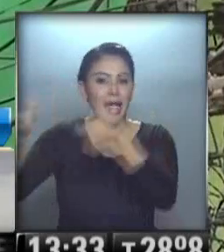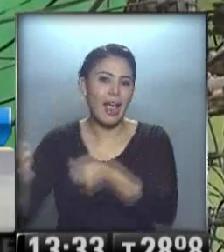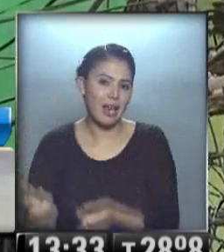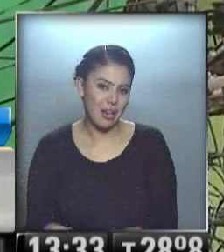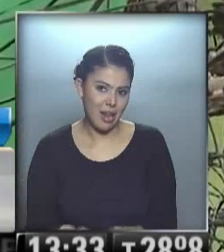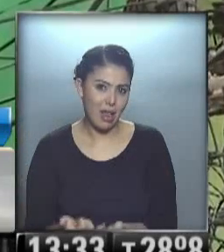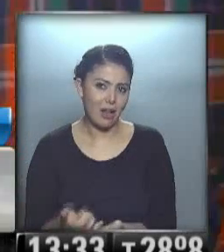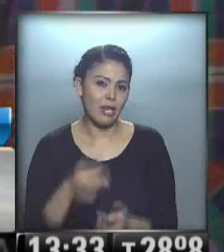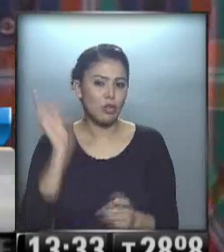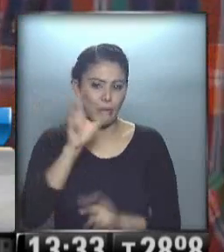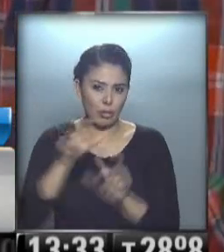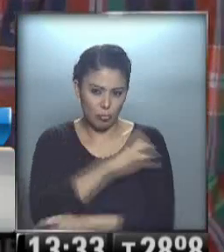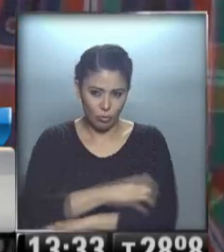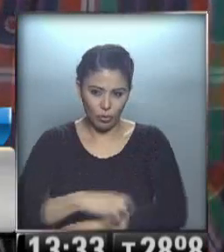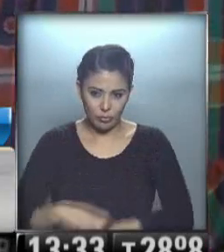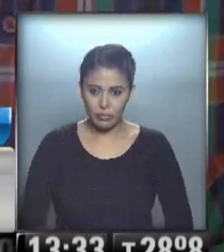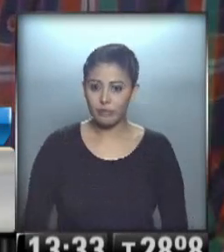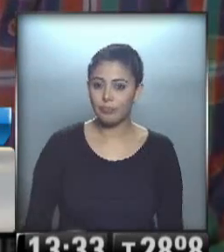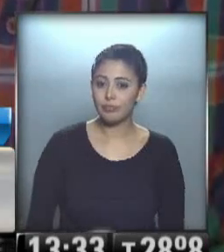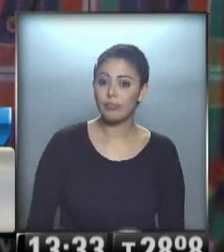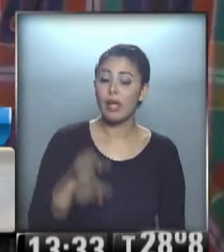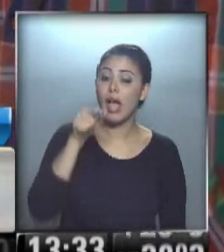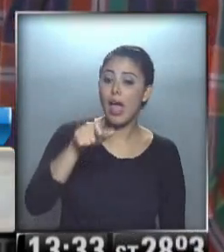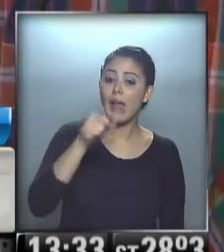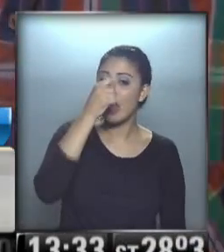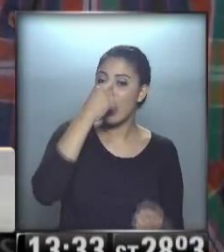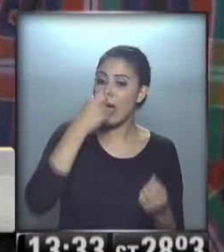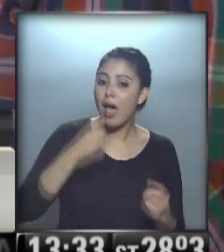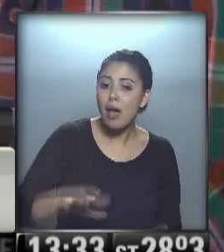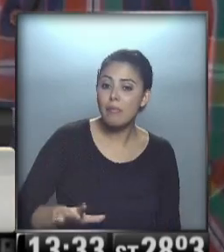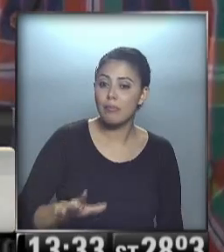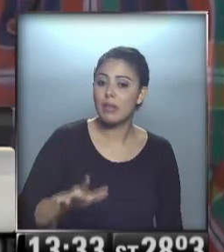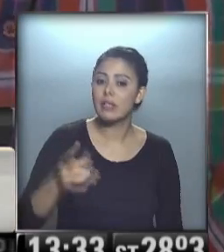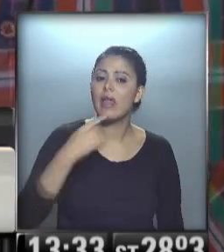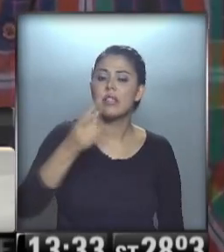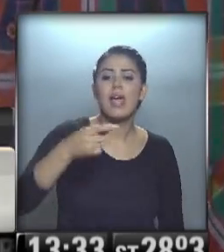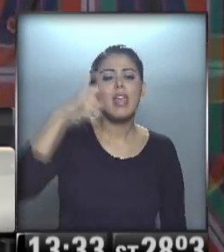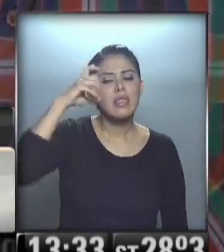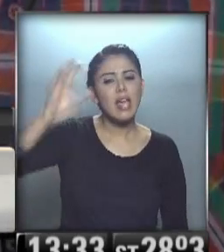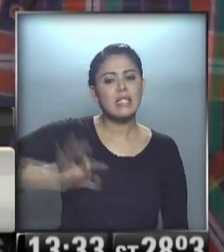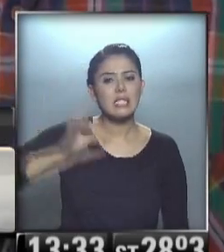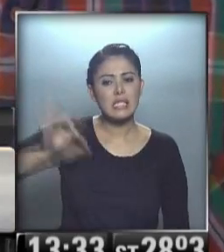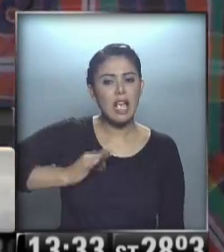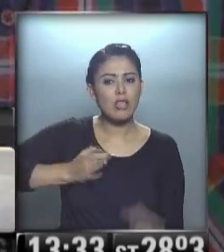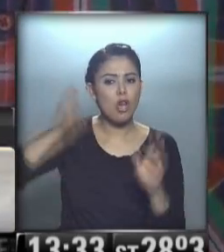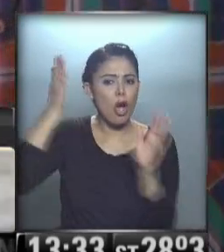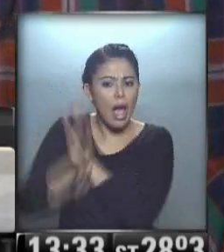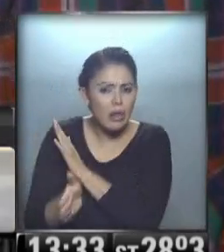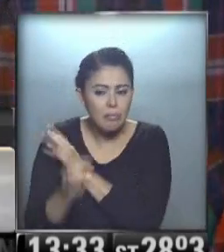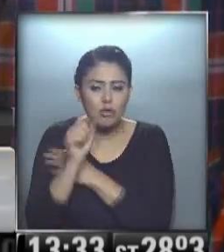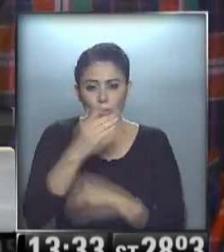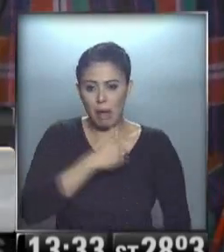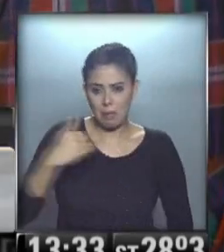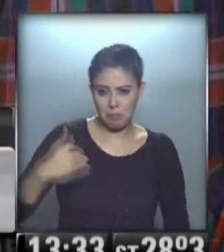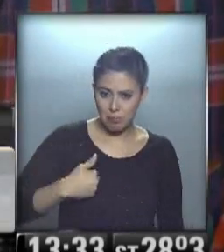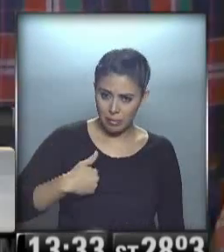pues a los pobres. Y cuando él comenzó a huir de la ley, que huyó 10 años de la ley, ya la mamá de